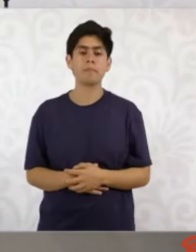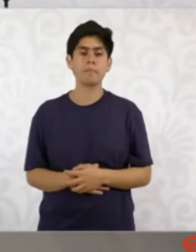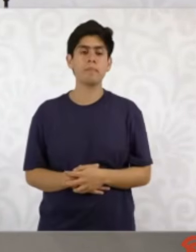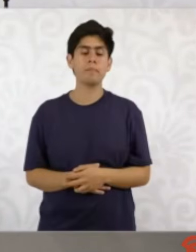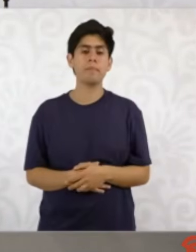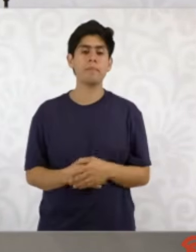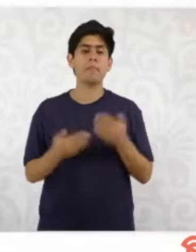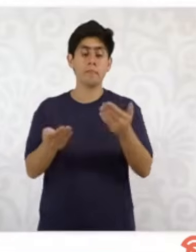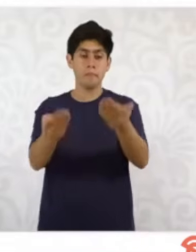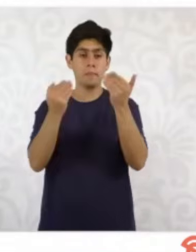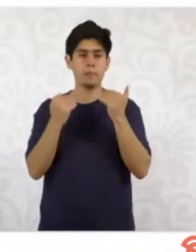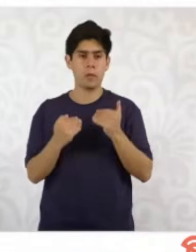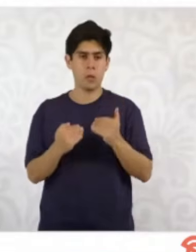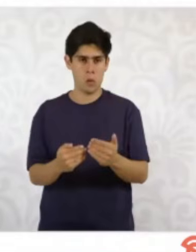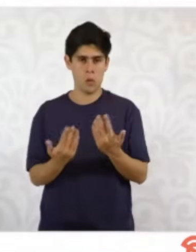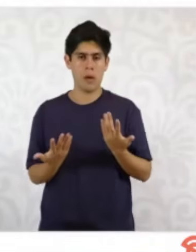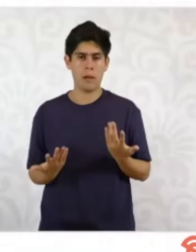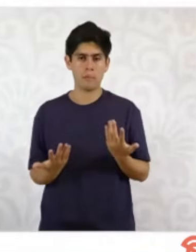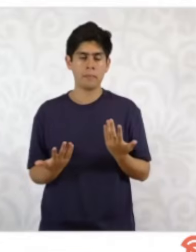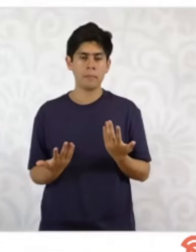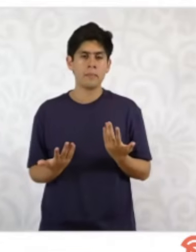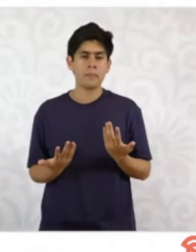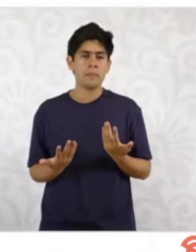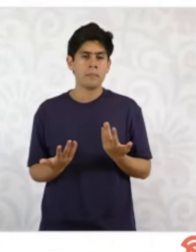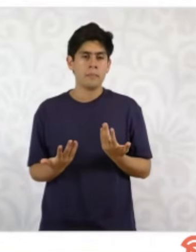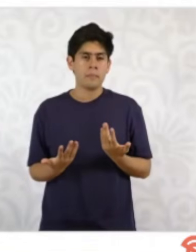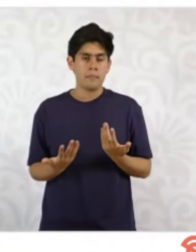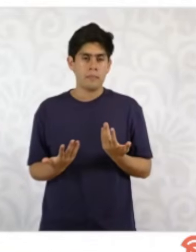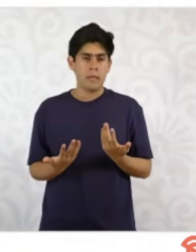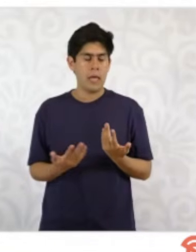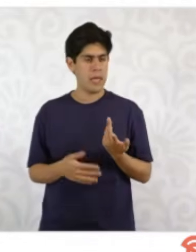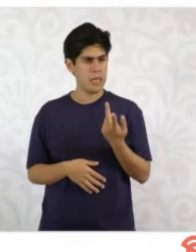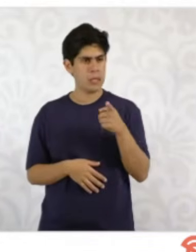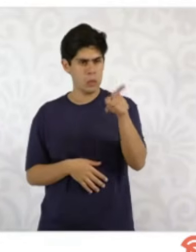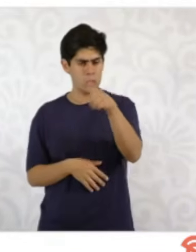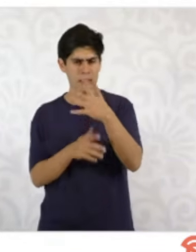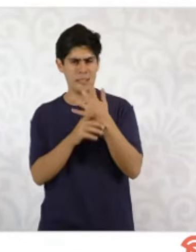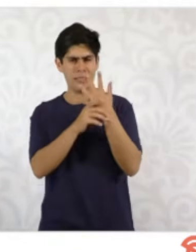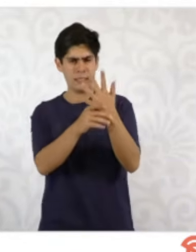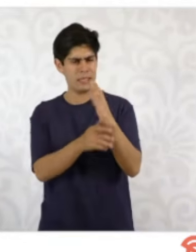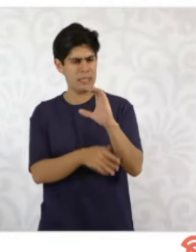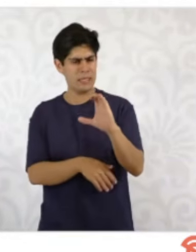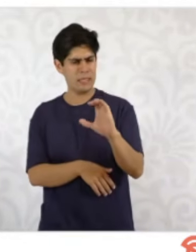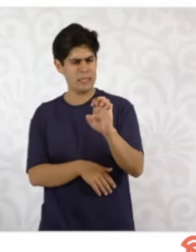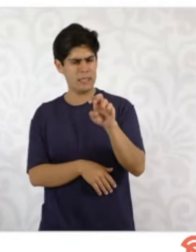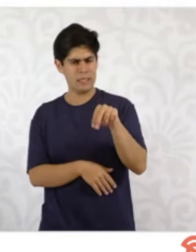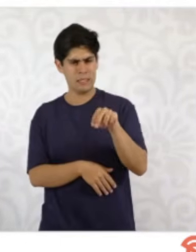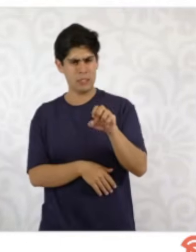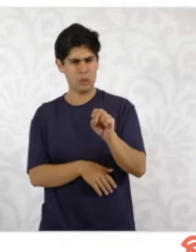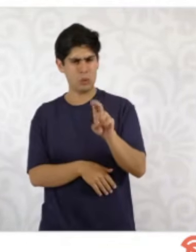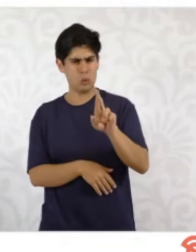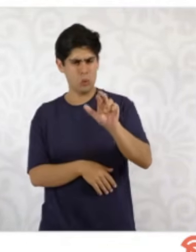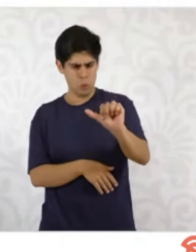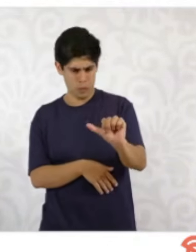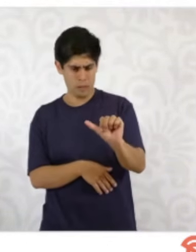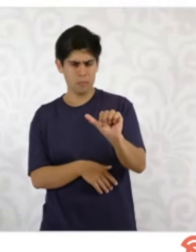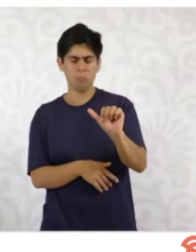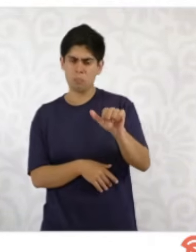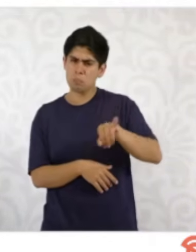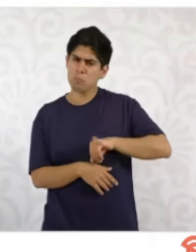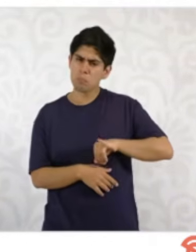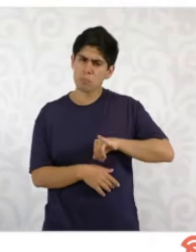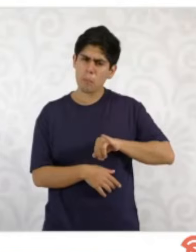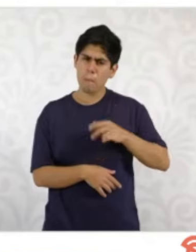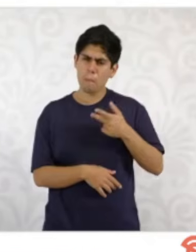Ahora, interesante, ¿no? Porque se habla de censura, pero ¿qué dice la ley? ¿Y qué dicen los lineamientos?